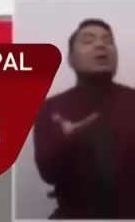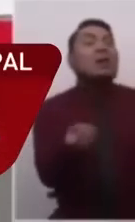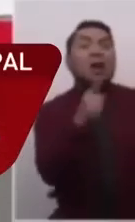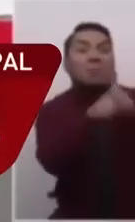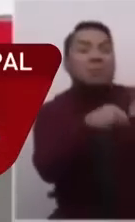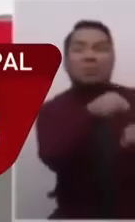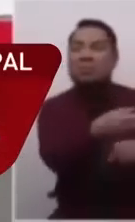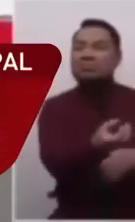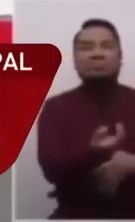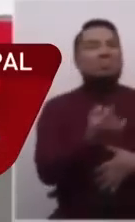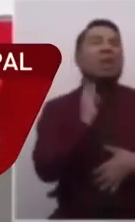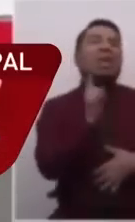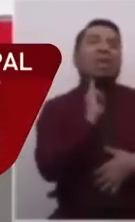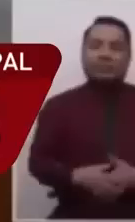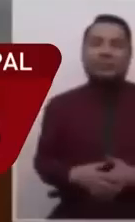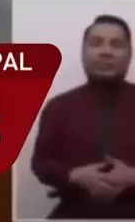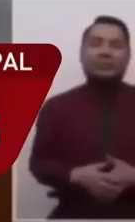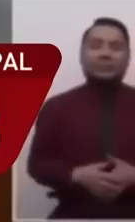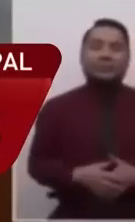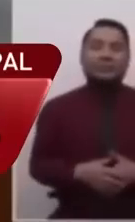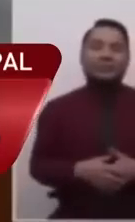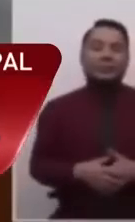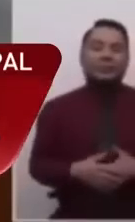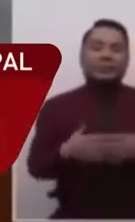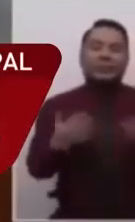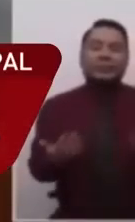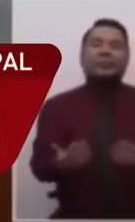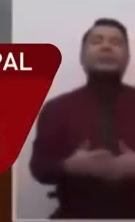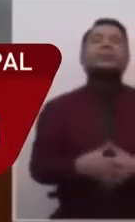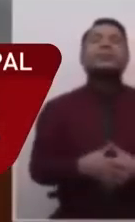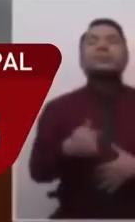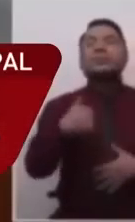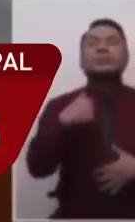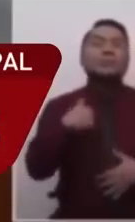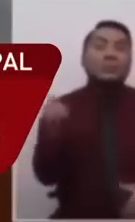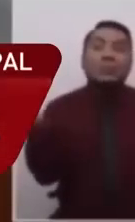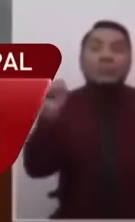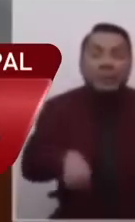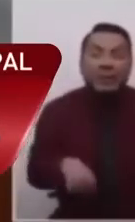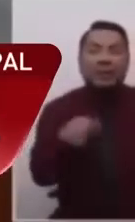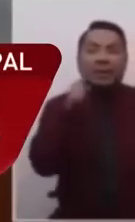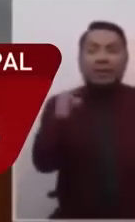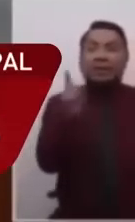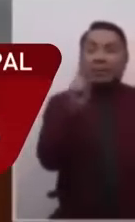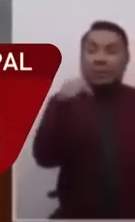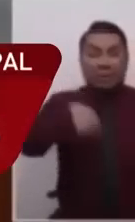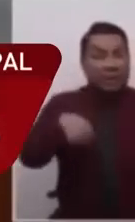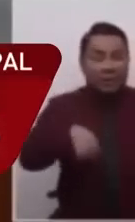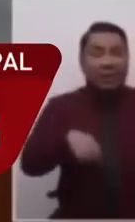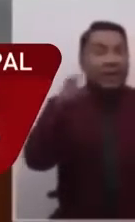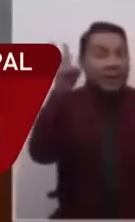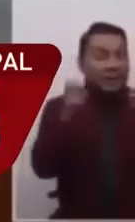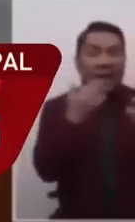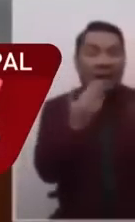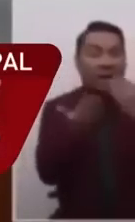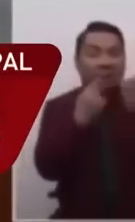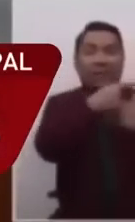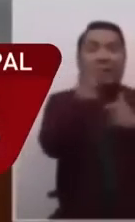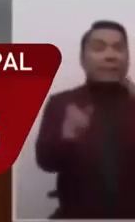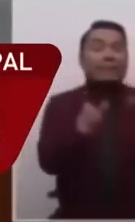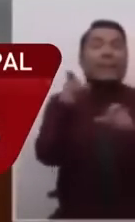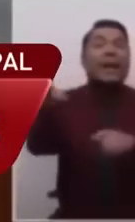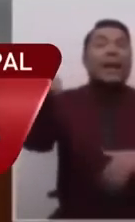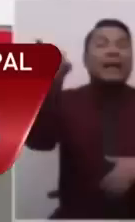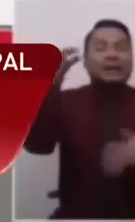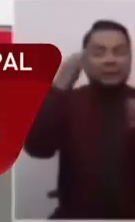alcalde y los procesos que tiene en curso. No, propuesta, no para ver. Candidato Urresti. Comienzo dijo que no era para ver. Gracias. Que era la gente la que iba